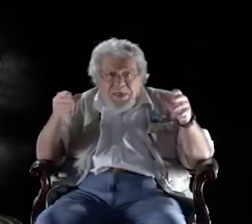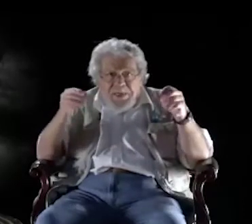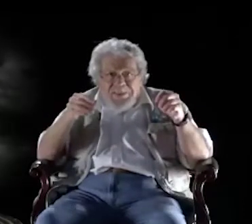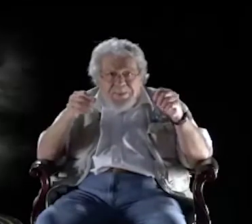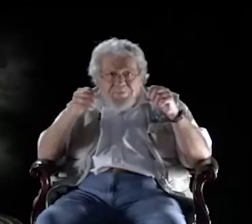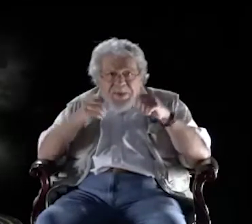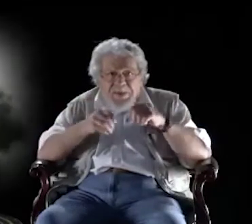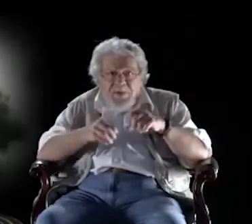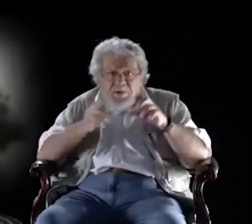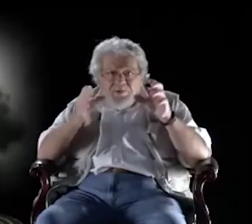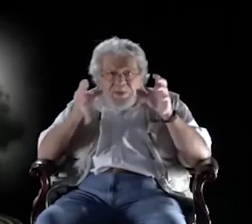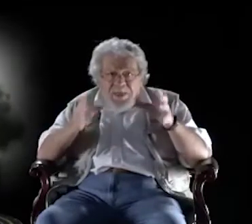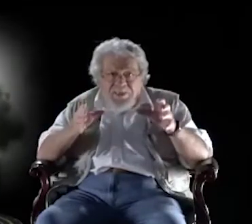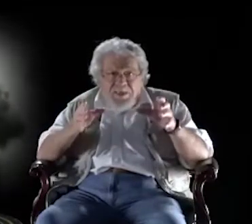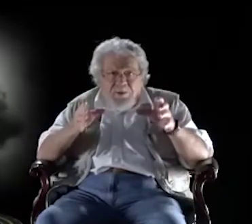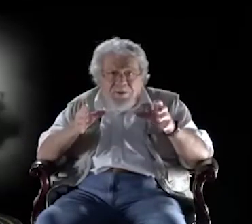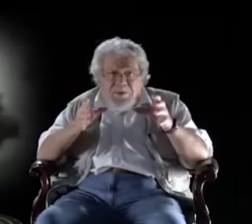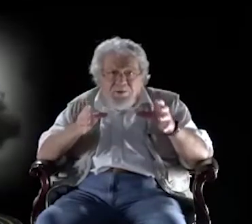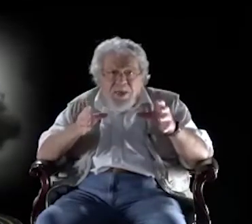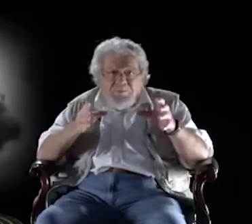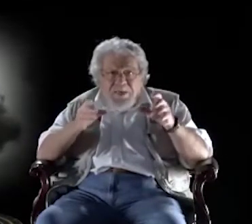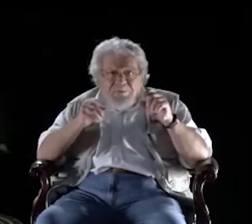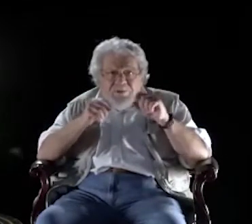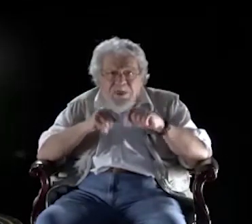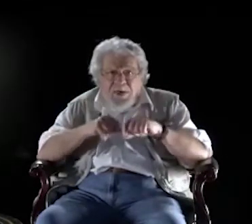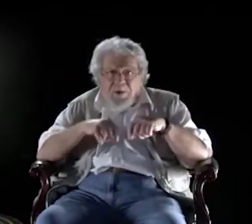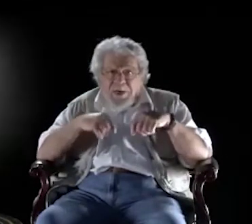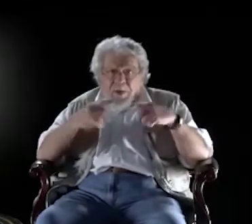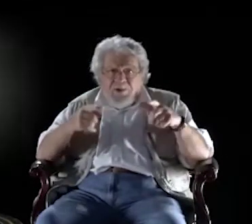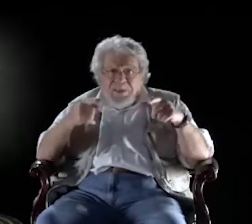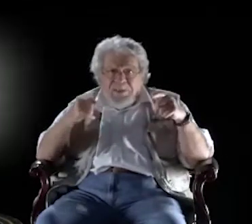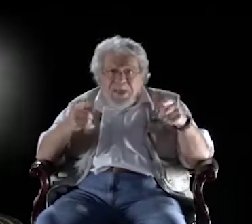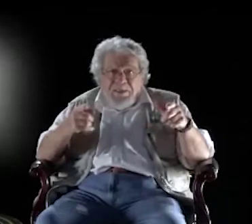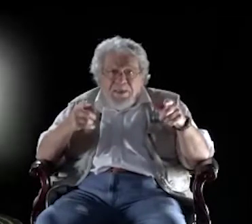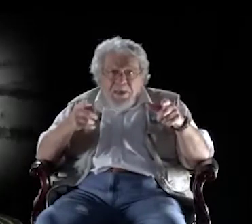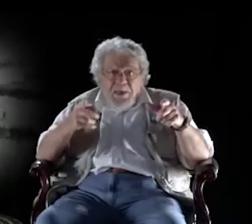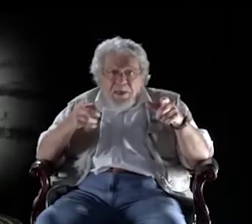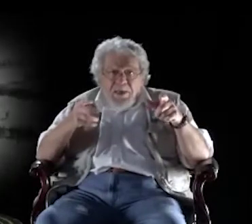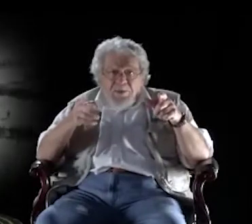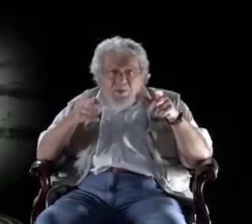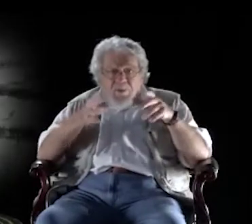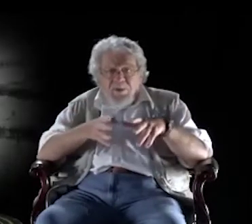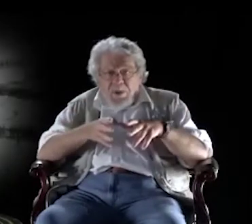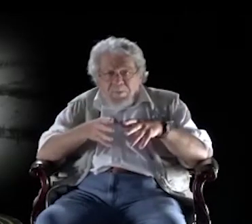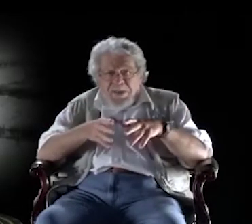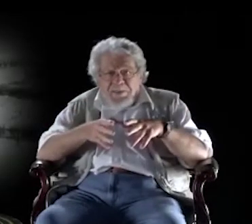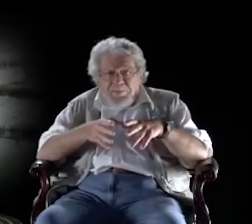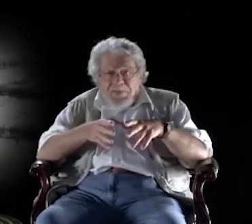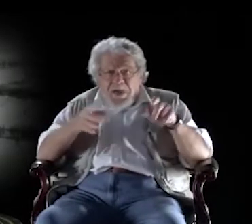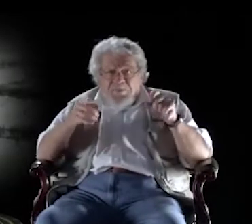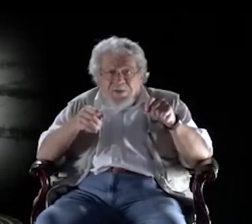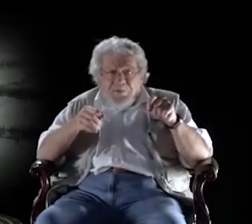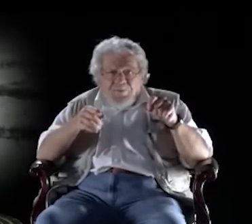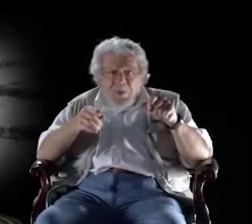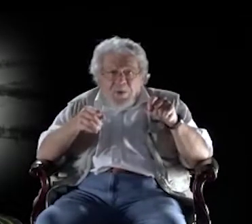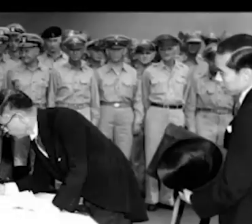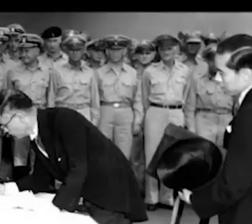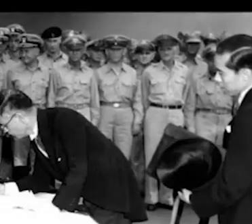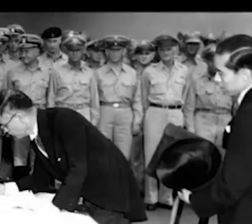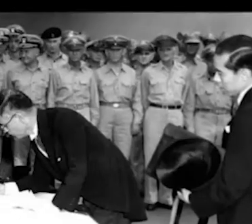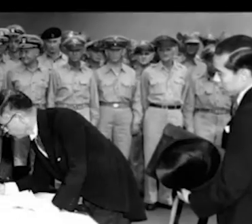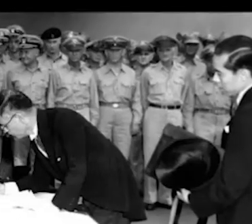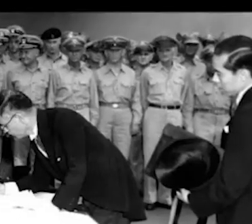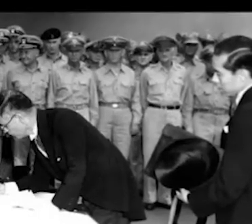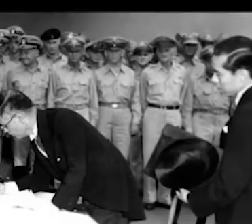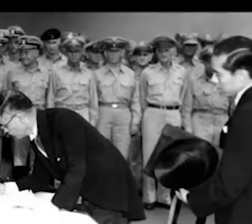los nacionalistas se empeñan en controlar el territorio y las ciudades para mostrar a los aliados occidentales su dominio del país. Y en efecto, los